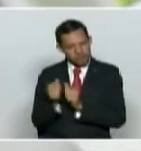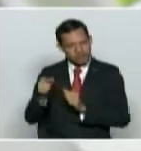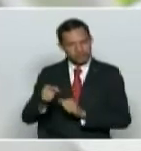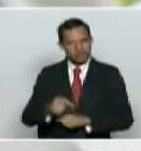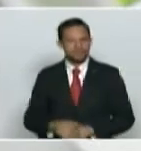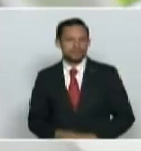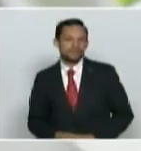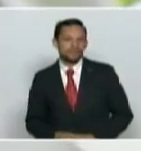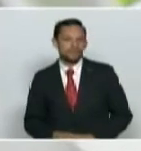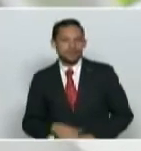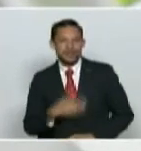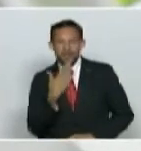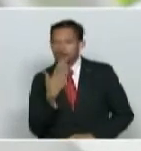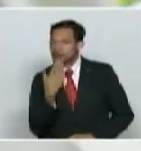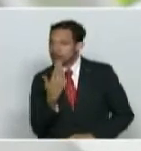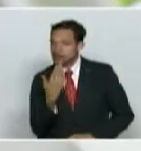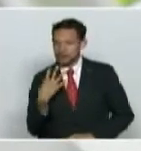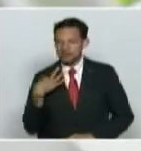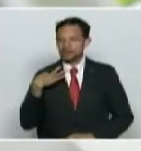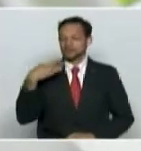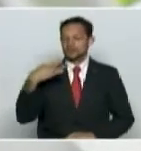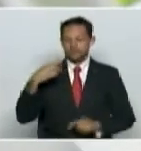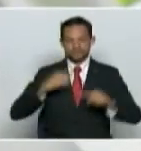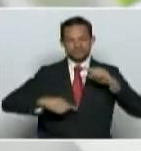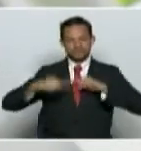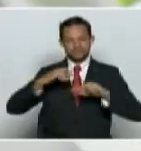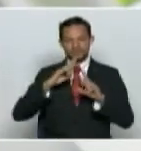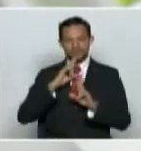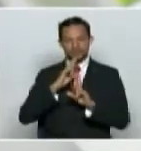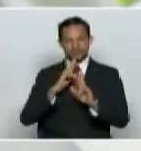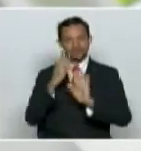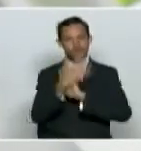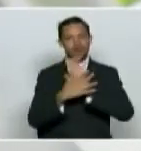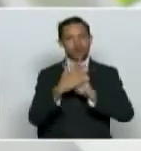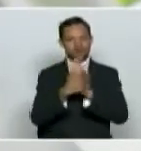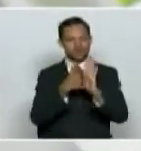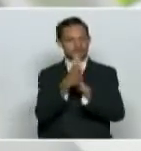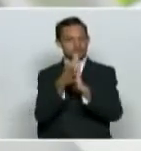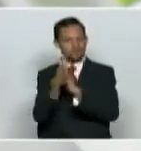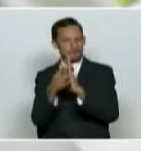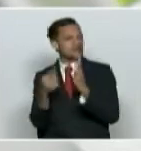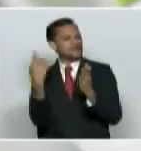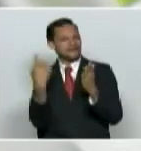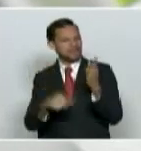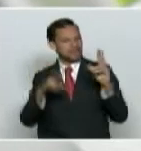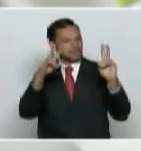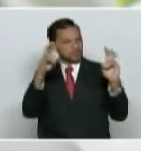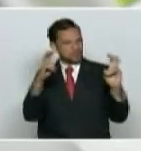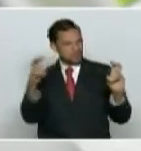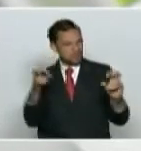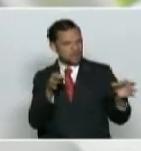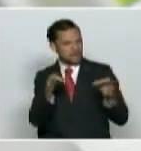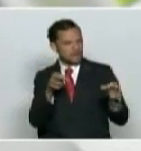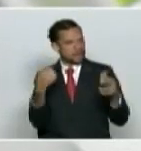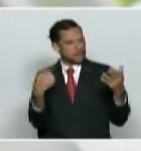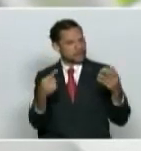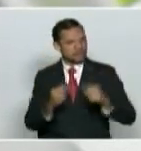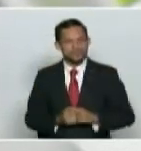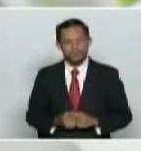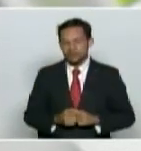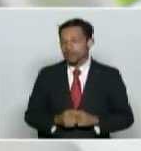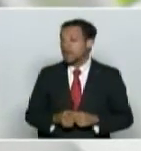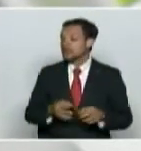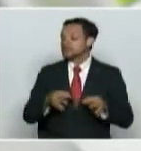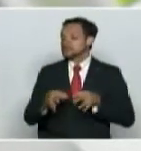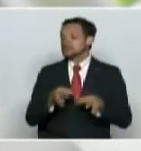TV. No, muchas gracias a ti, Jimena, y yo feliz de venir a poder contarles a todos nuestros televidentes de qué se trata este nuevo proyecto. Bueno, Andrea, pues